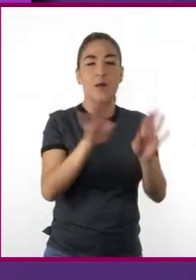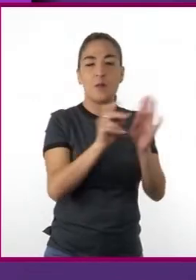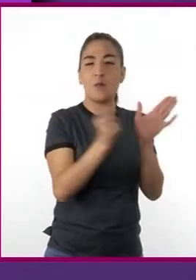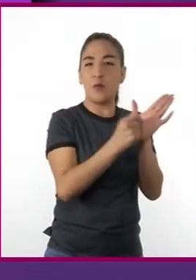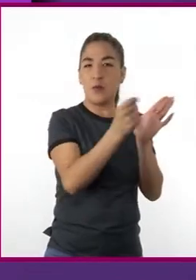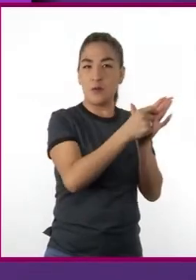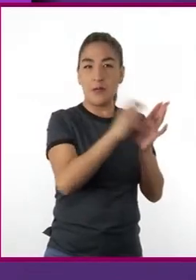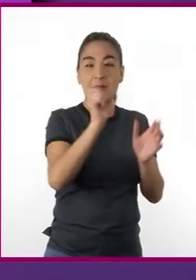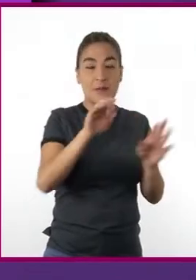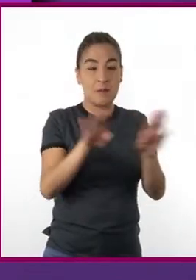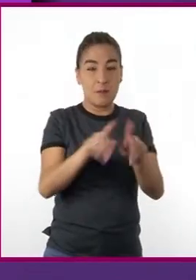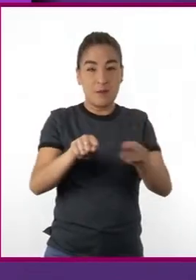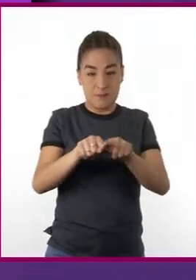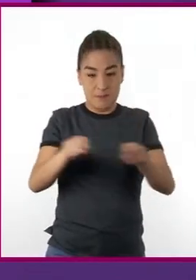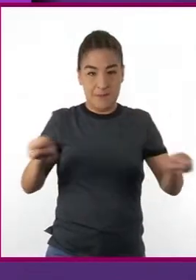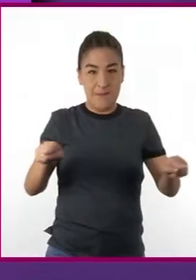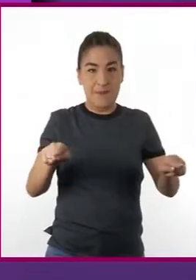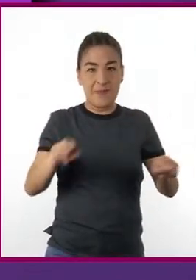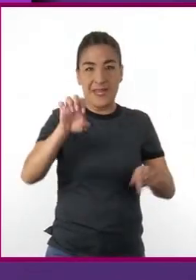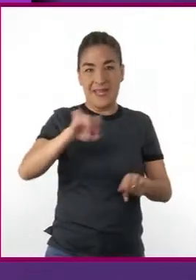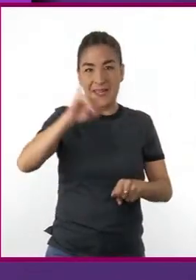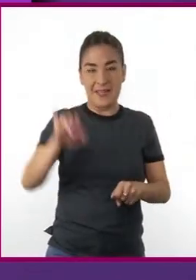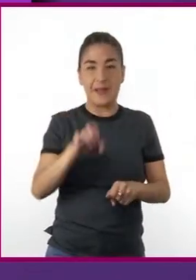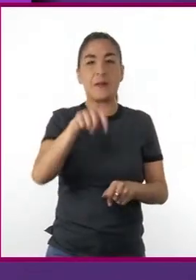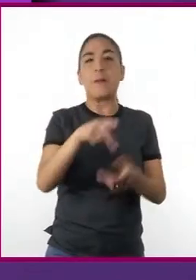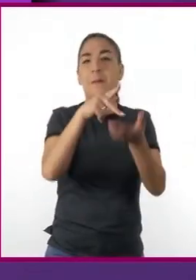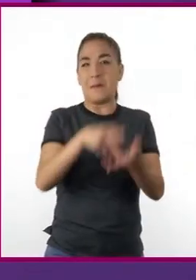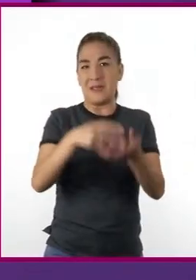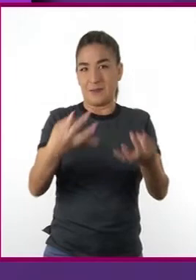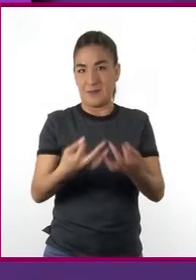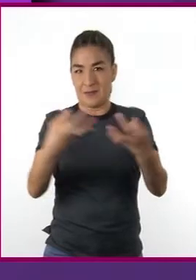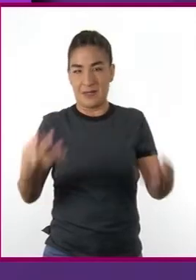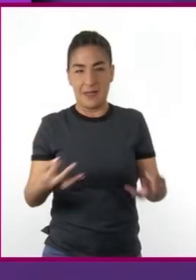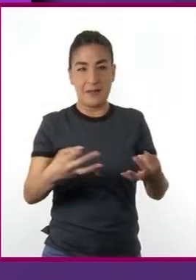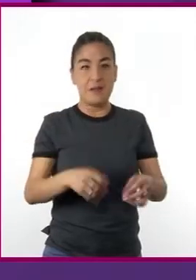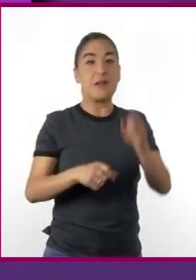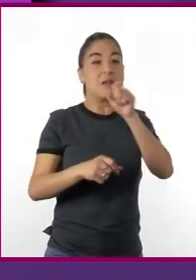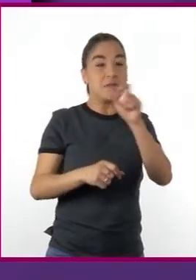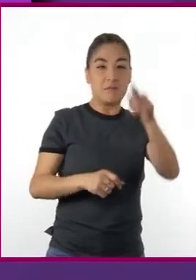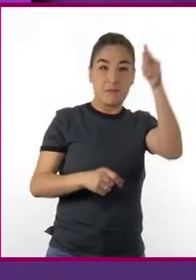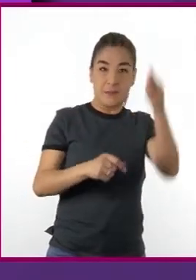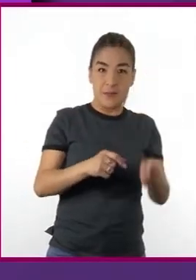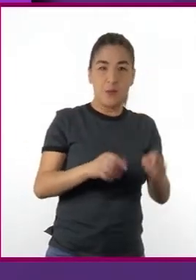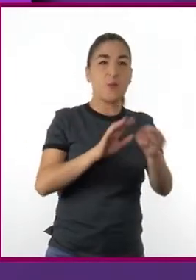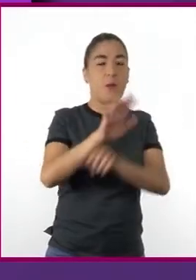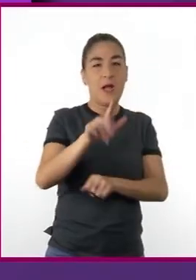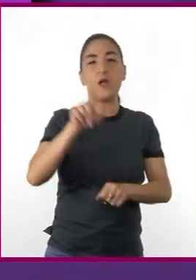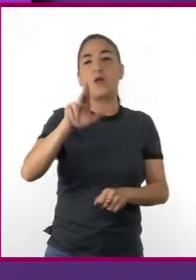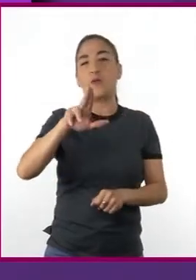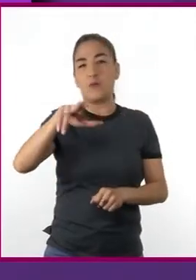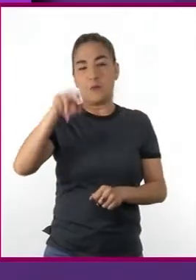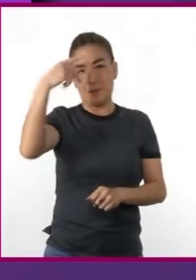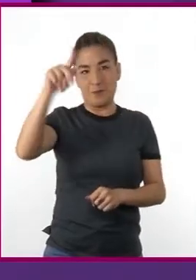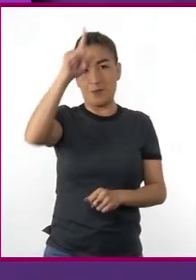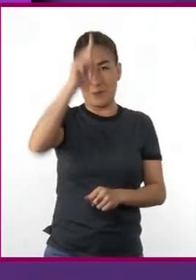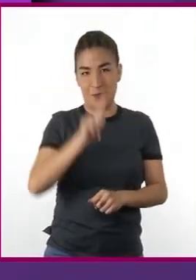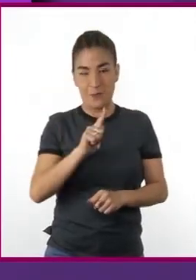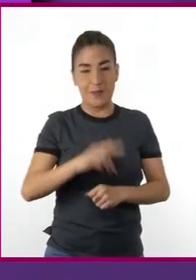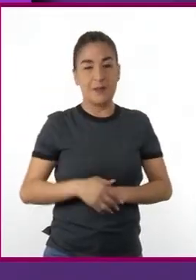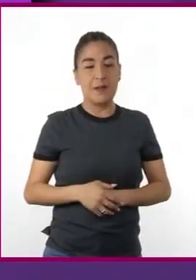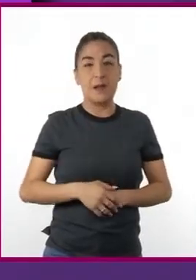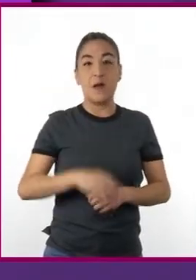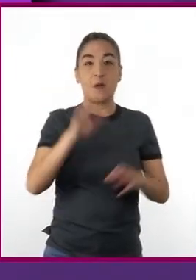que el eje horizontal represente el peso en la Tierra y el eje vertical el de la Luna. Si unimos los